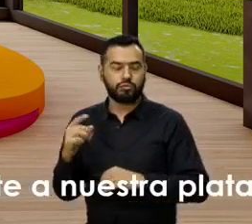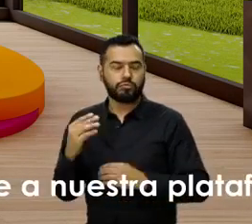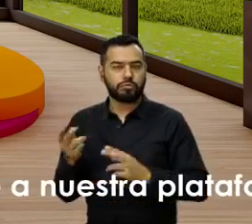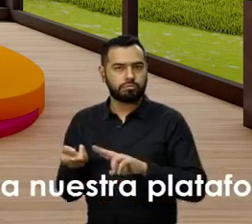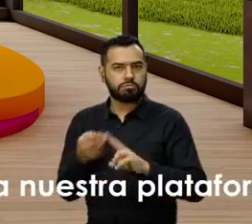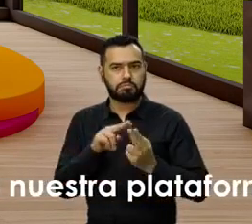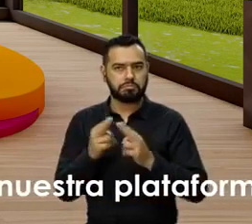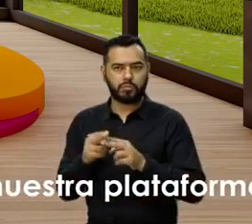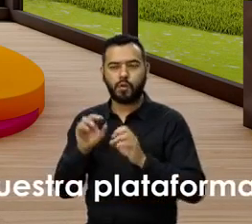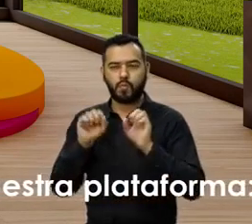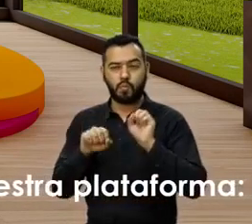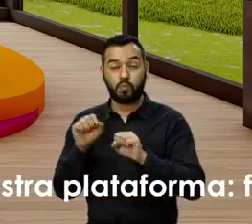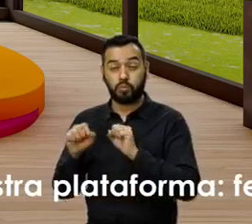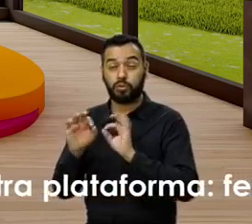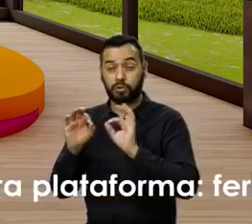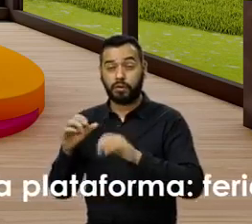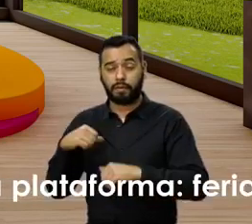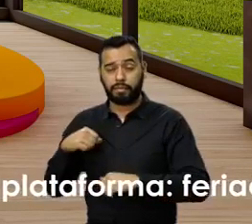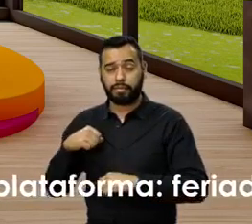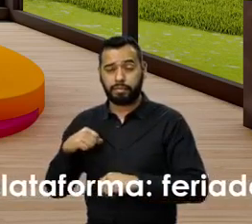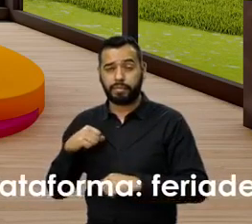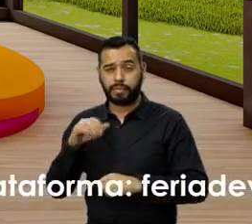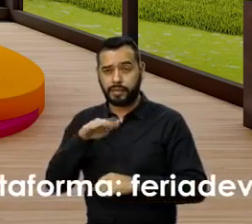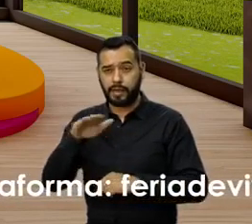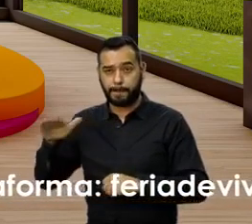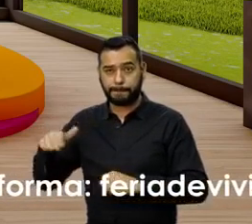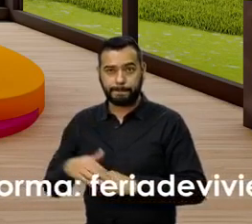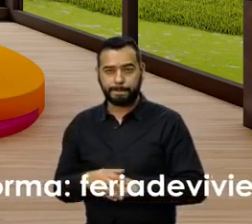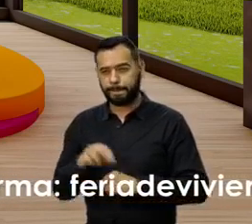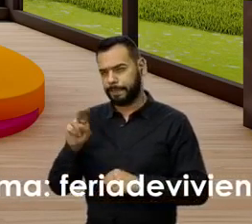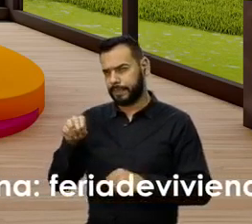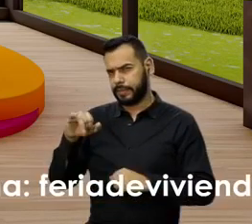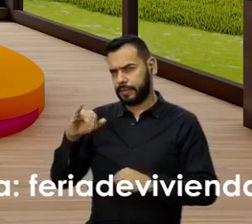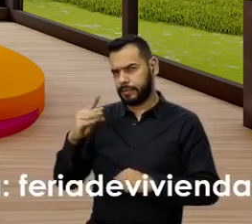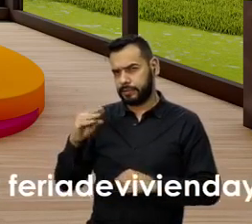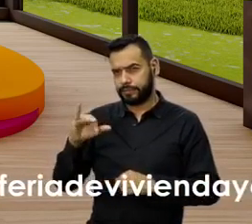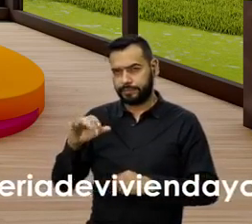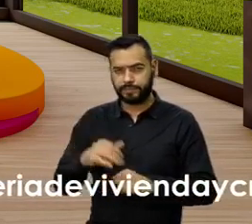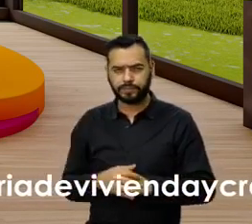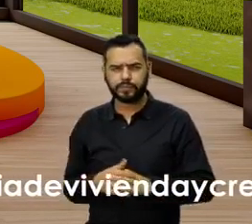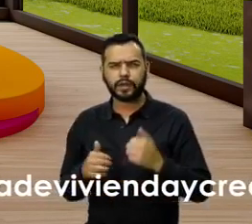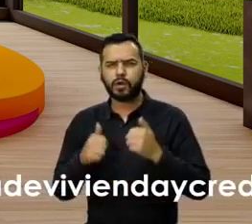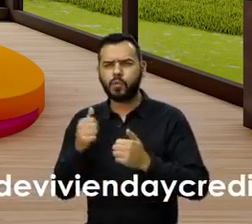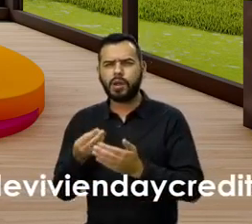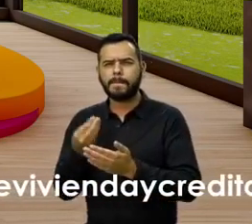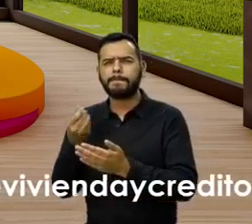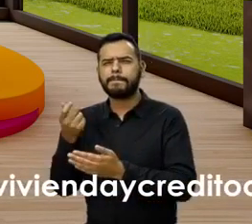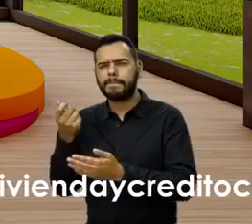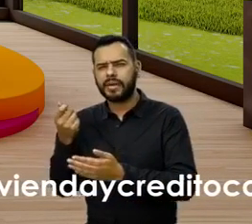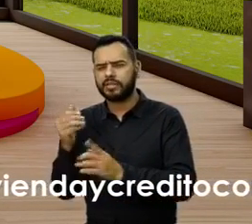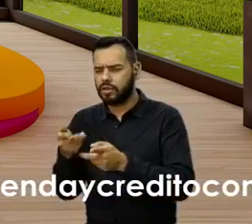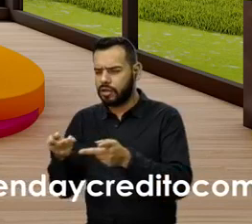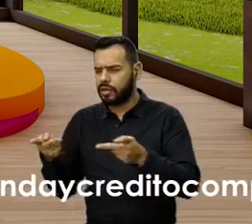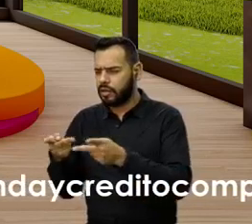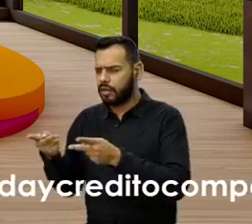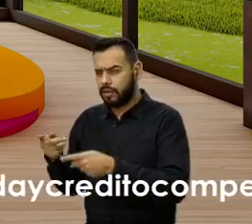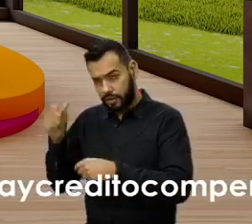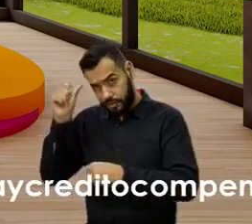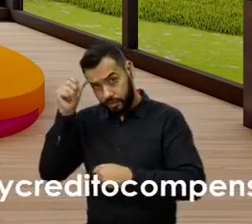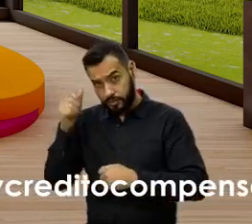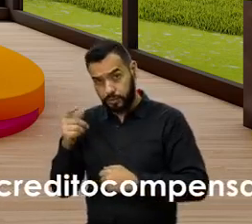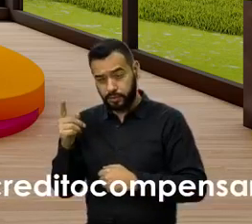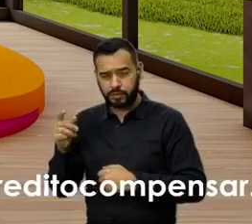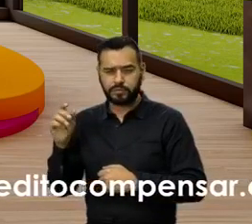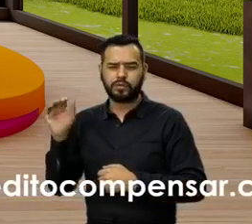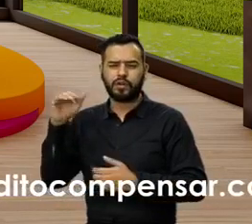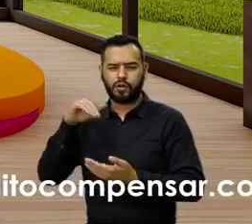gran relación y una gran posibilidad de tener parqueadero así es nidia sánchez nos dice cuál es el precio y cuántas habitaciones recordemos los